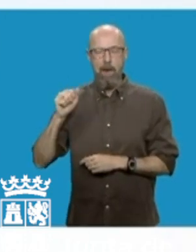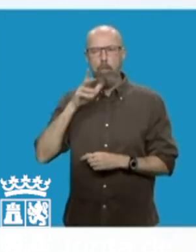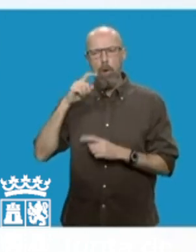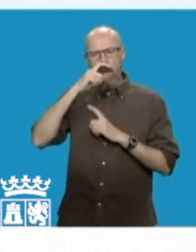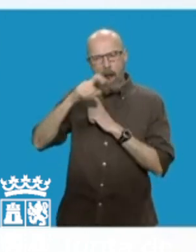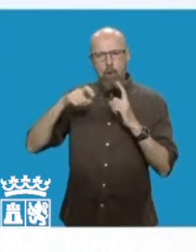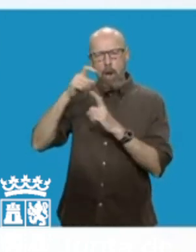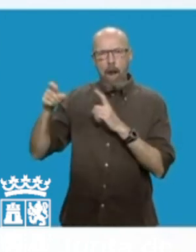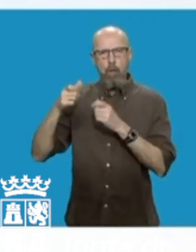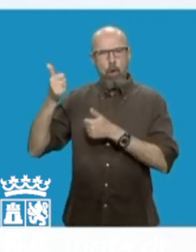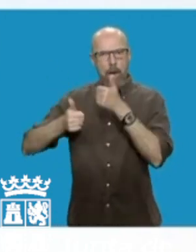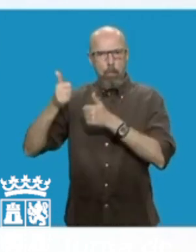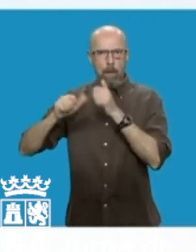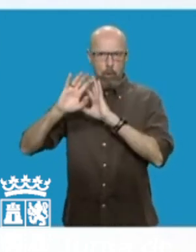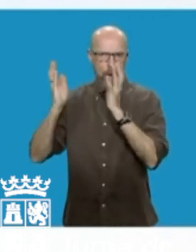en el Campeonato del Mundo de Bajas,